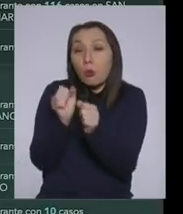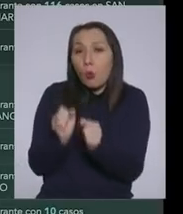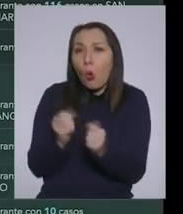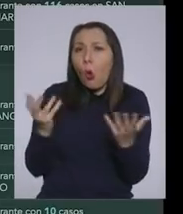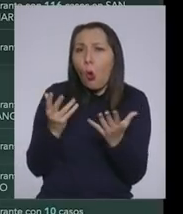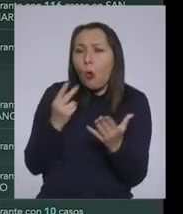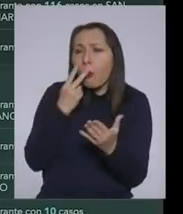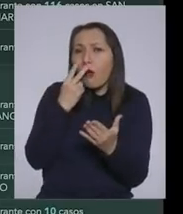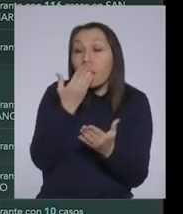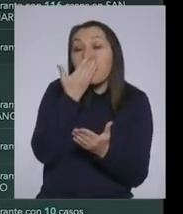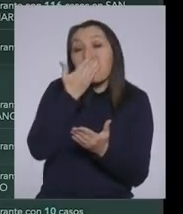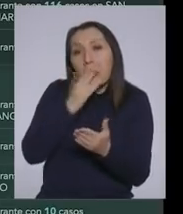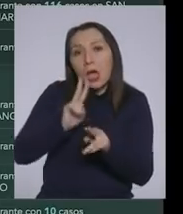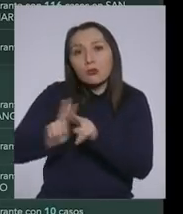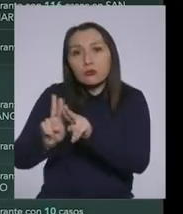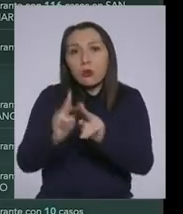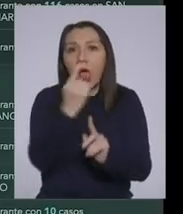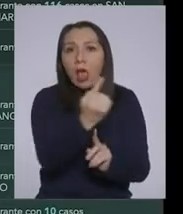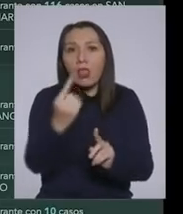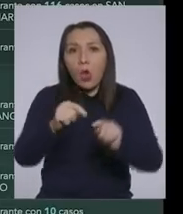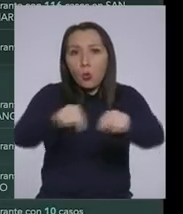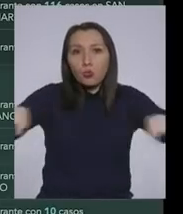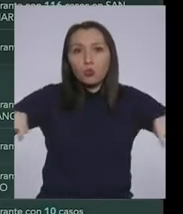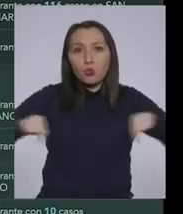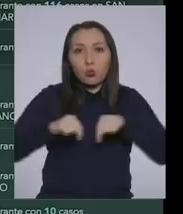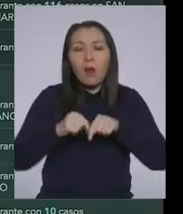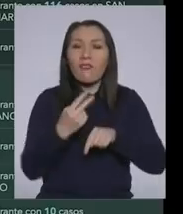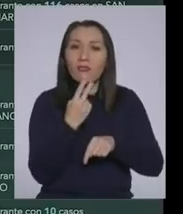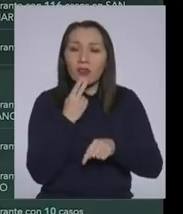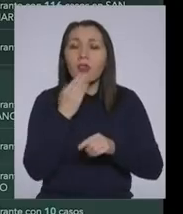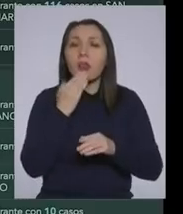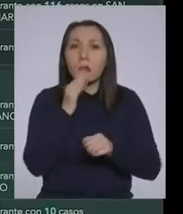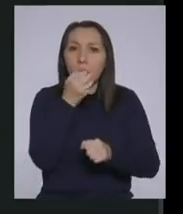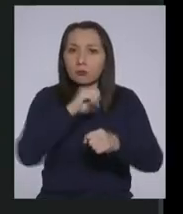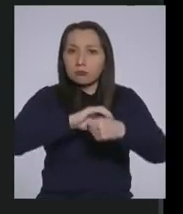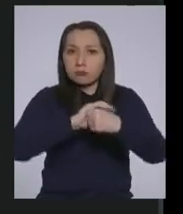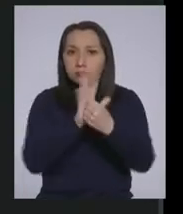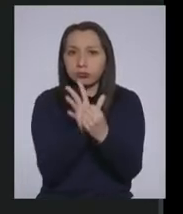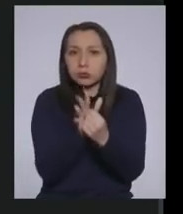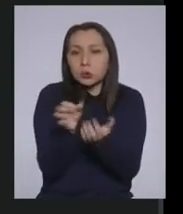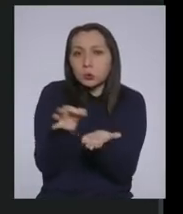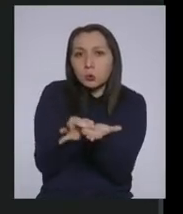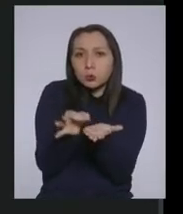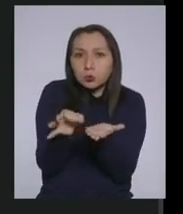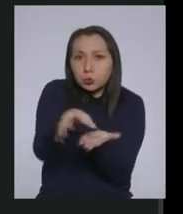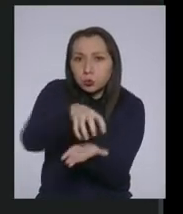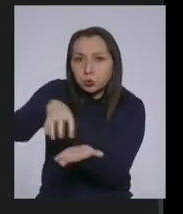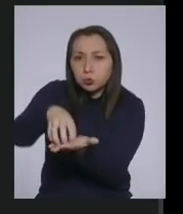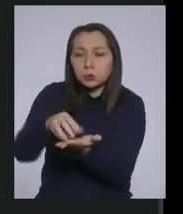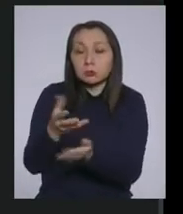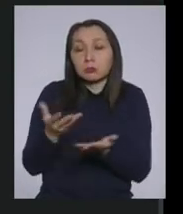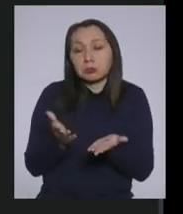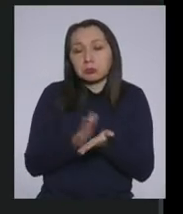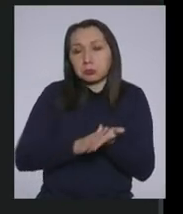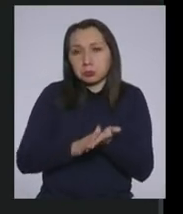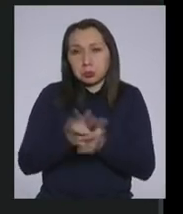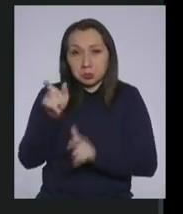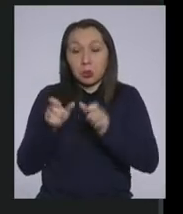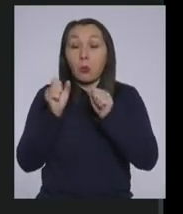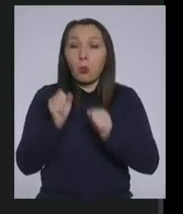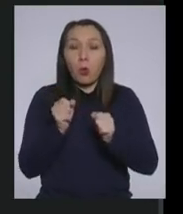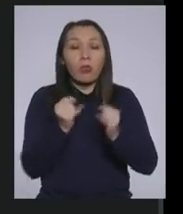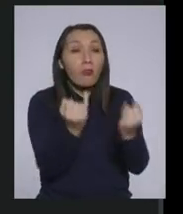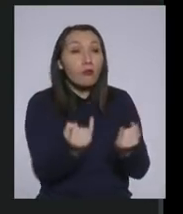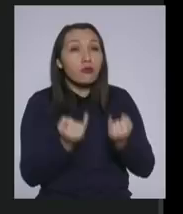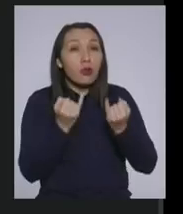ido generando las mejoras en cada uno de sus cuadrantes y los casos activos a nivel local. Esto significa que las personas van a poder